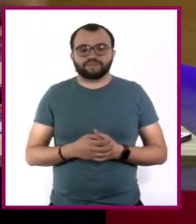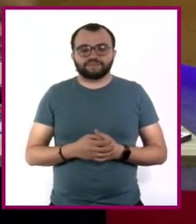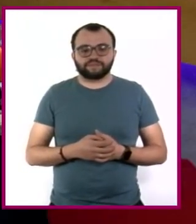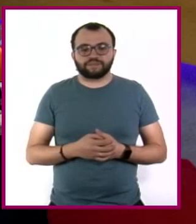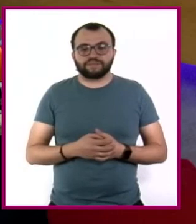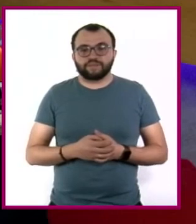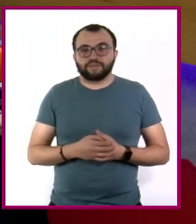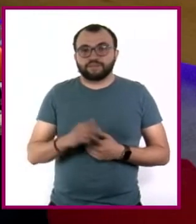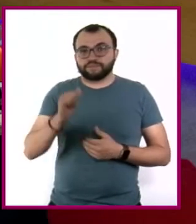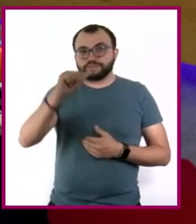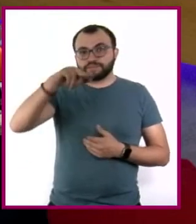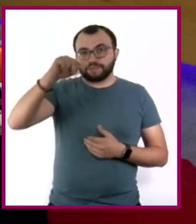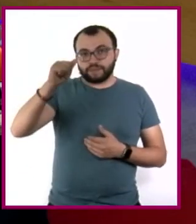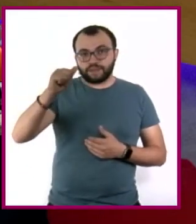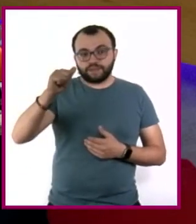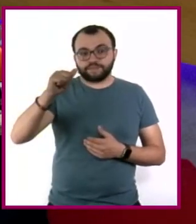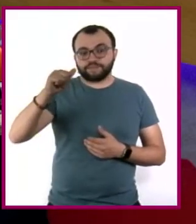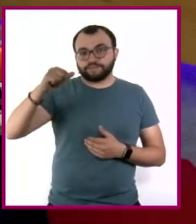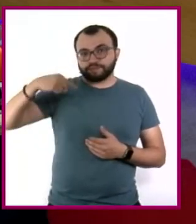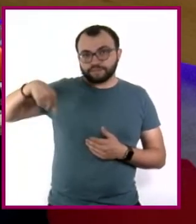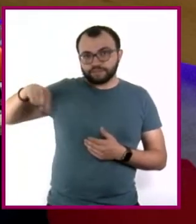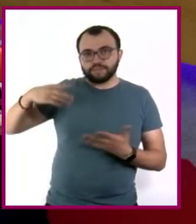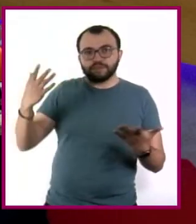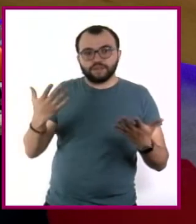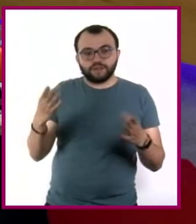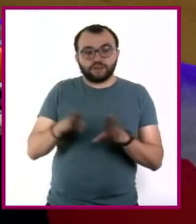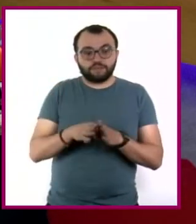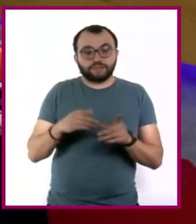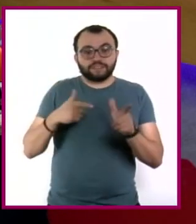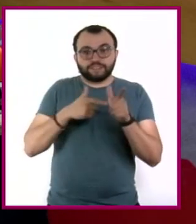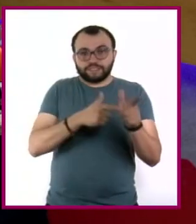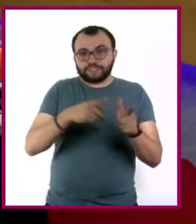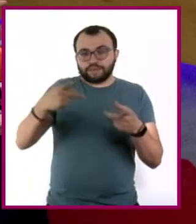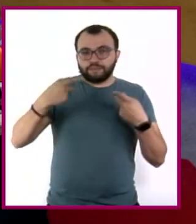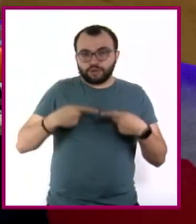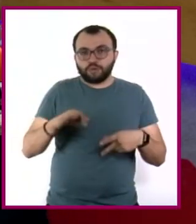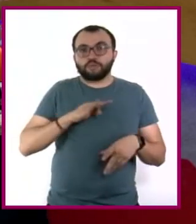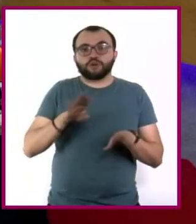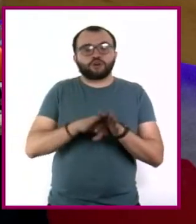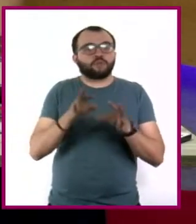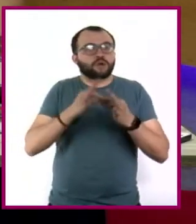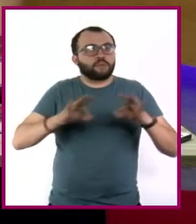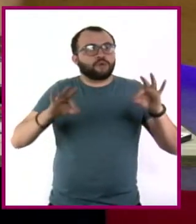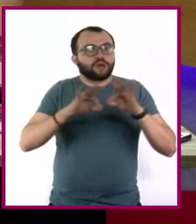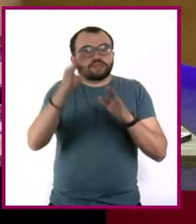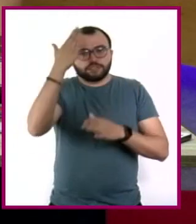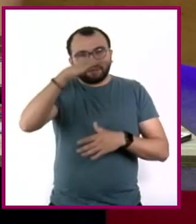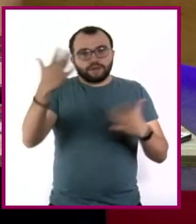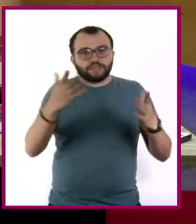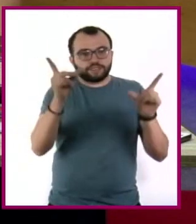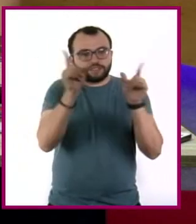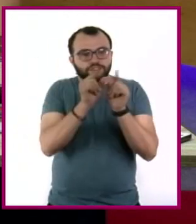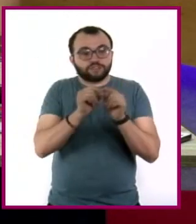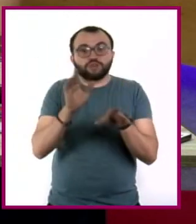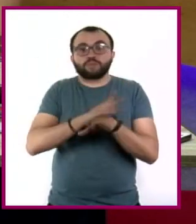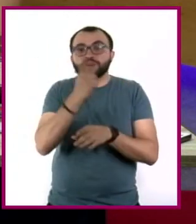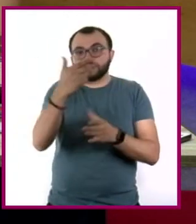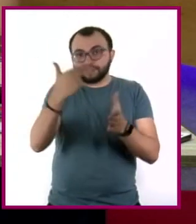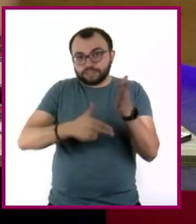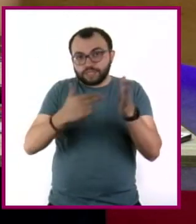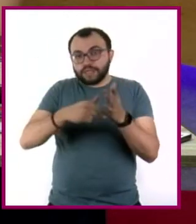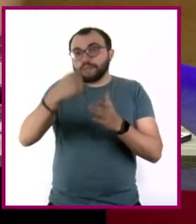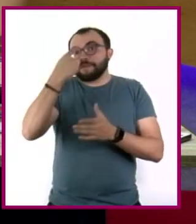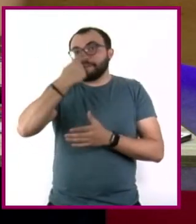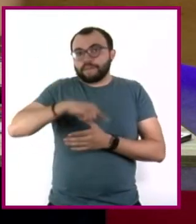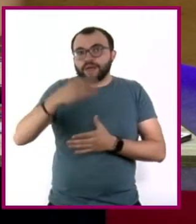Ana y Santi, esperamos que así como yo, nuestros seguidores ahora sepan lo importante de saber hacer un resumen. Sí, Hugo, porque es una herramienta para el